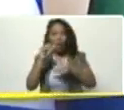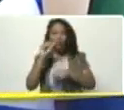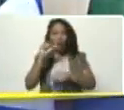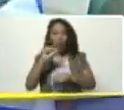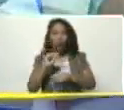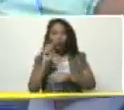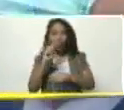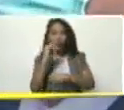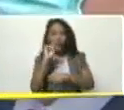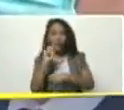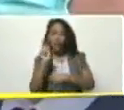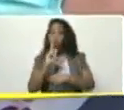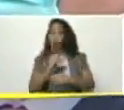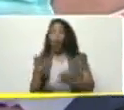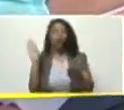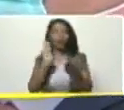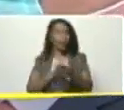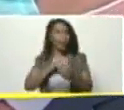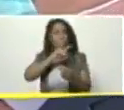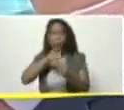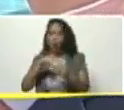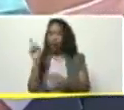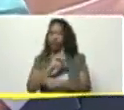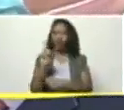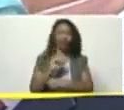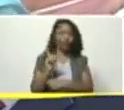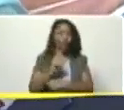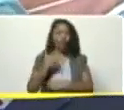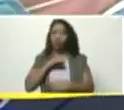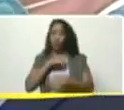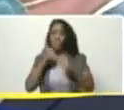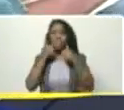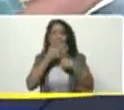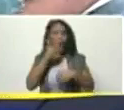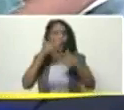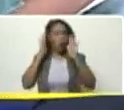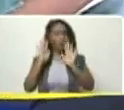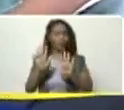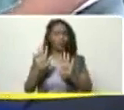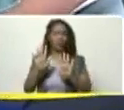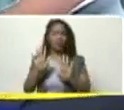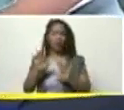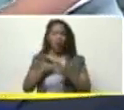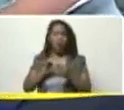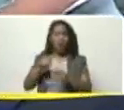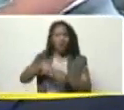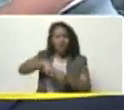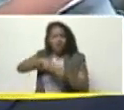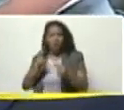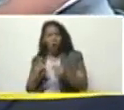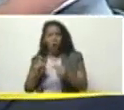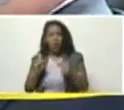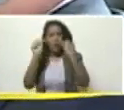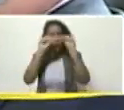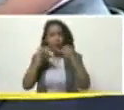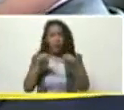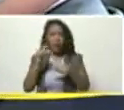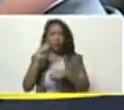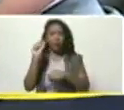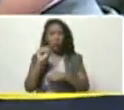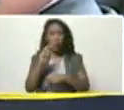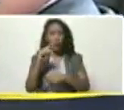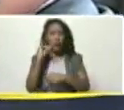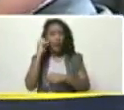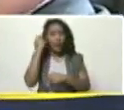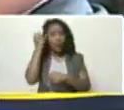Dios, y no queremos volver. No queremos volver. Estamos muy bien como estamos, fuera del sistema SWIFT. Pero se le sacó por